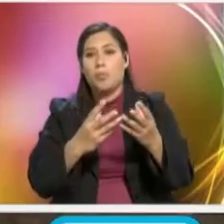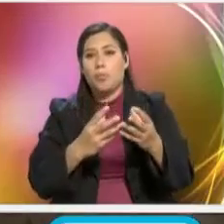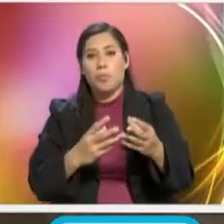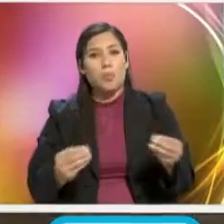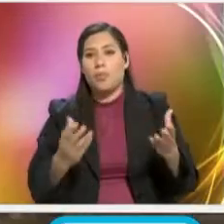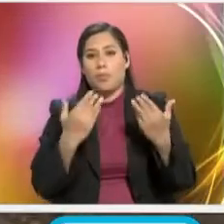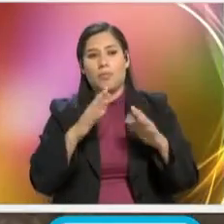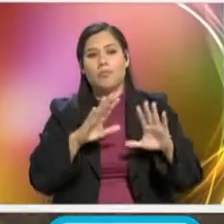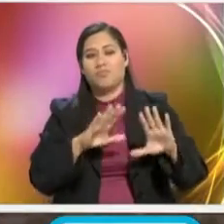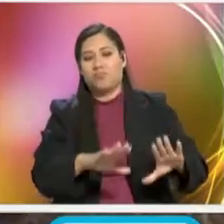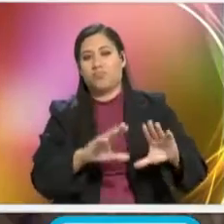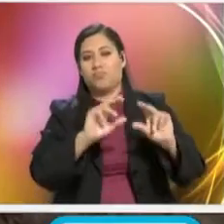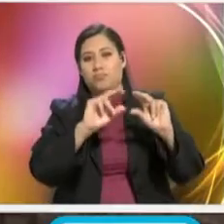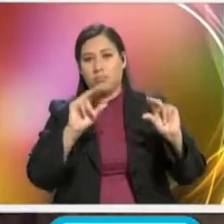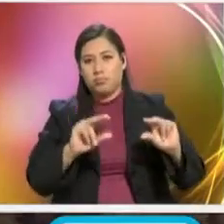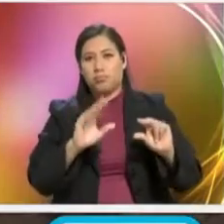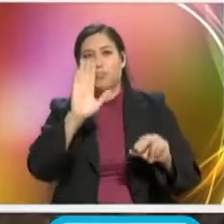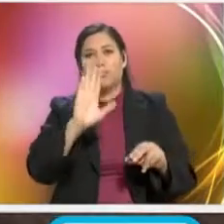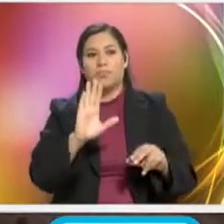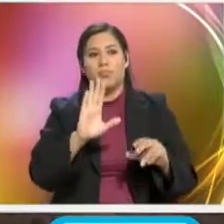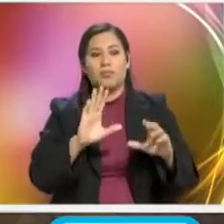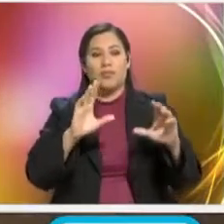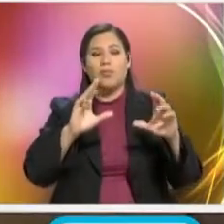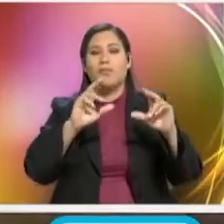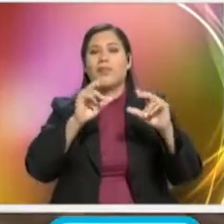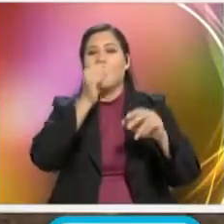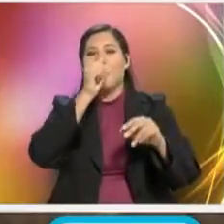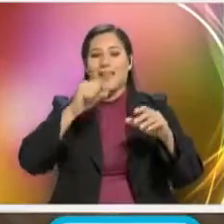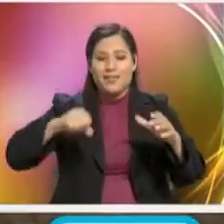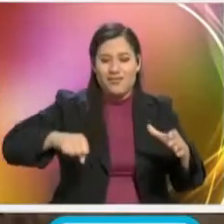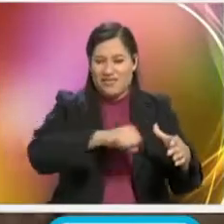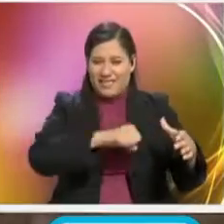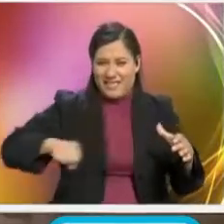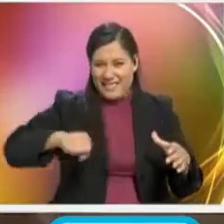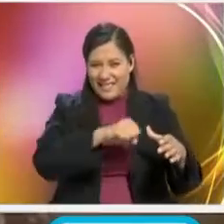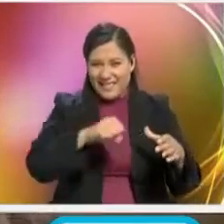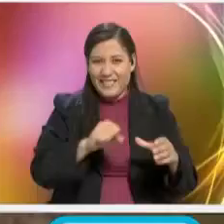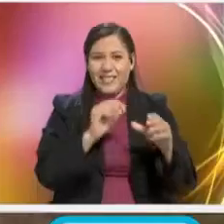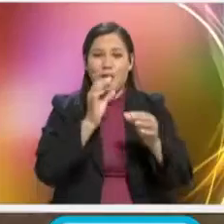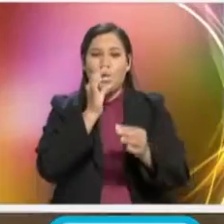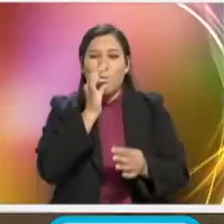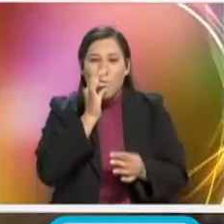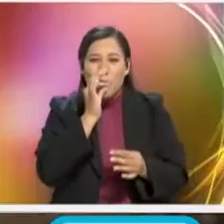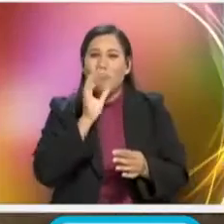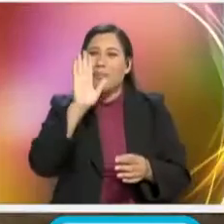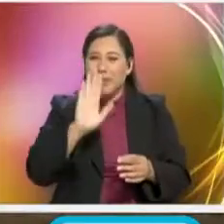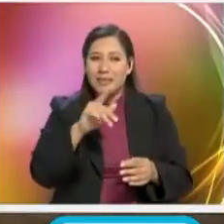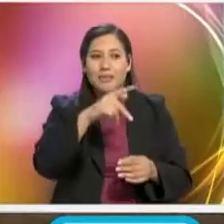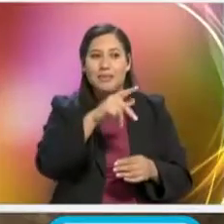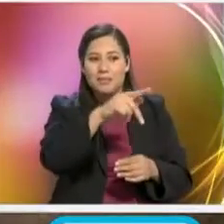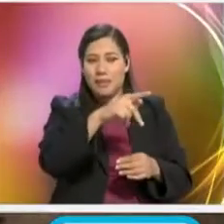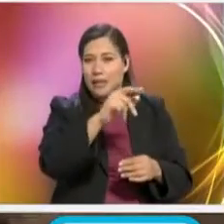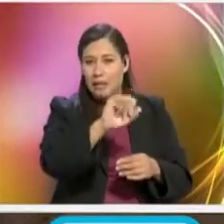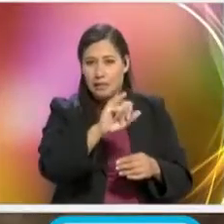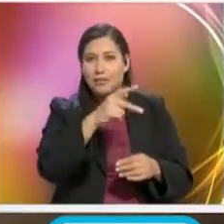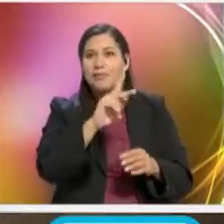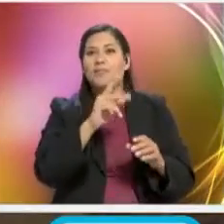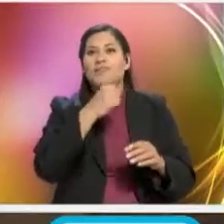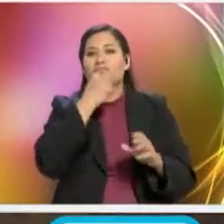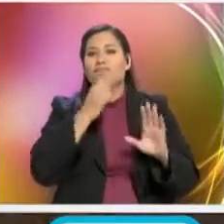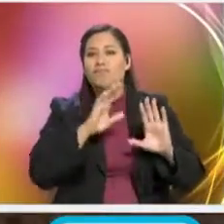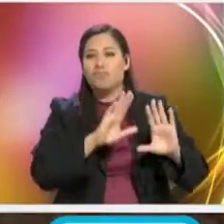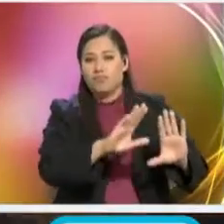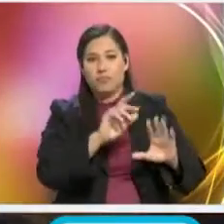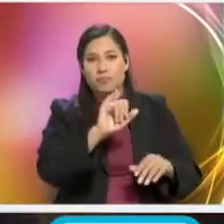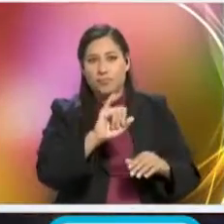concentrada. Vamos a decir que es una suerte como de raspado gigantesco, ¿no? Un raspado así de sin sabor. De limón. No, pues sí, de limón, bueno, aunque se veía como